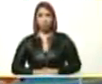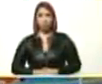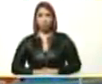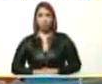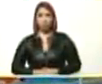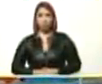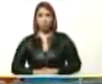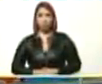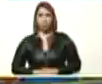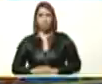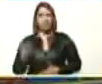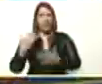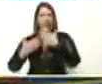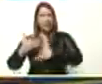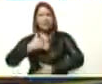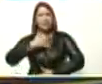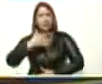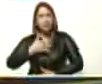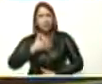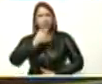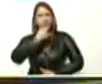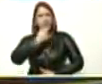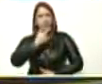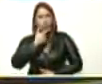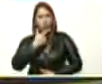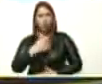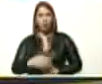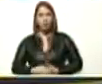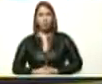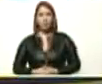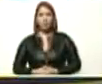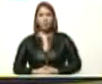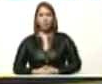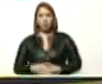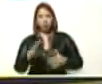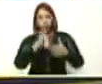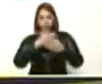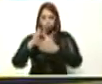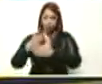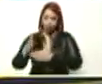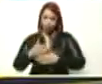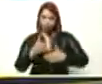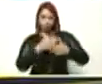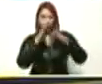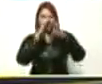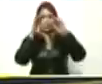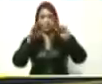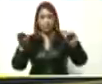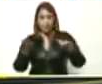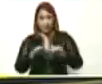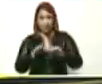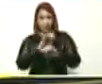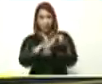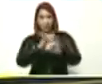en aquel sentimiento tan bonito, del compartir navideño, de fin de año,